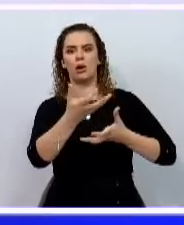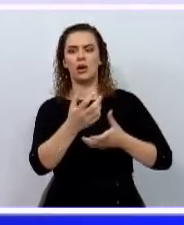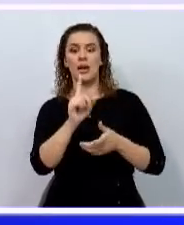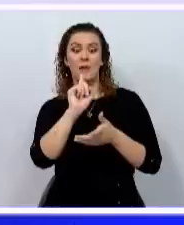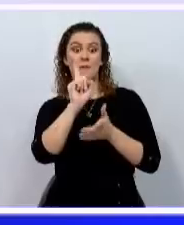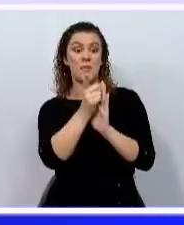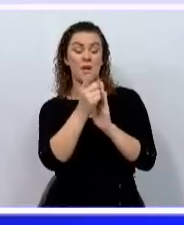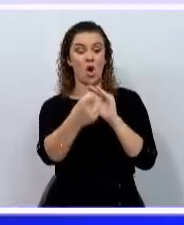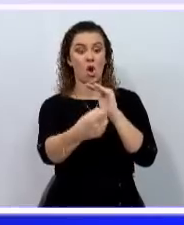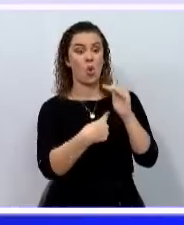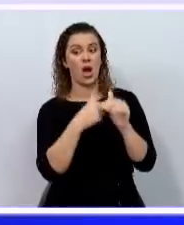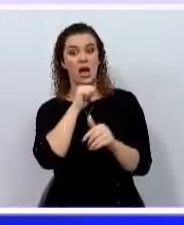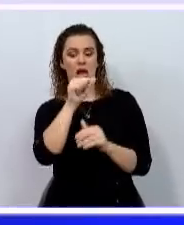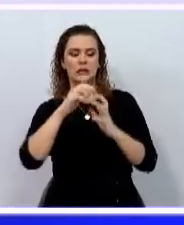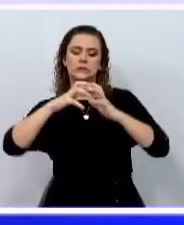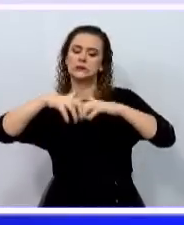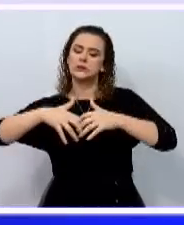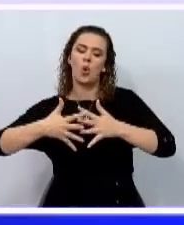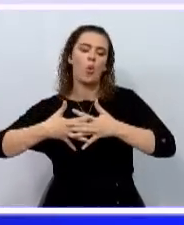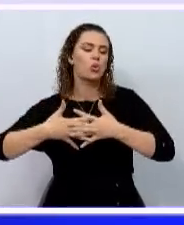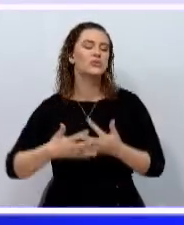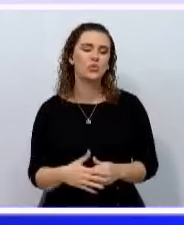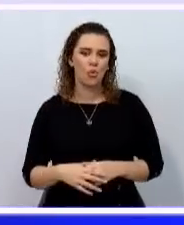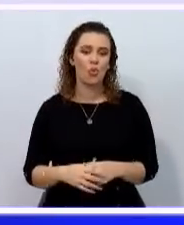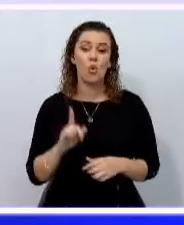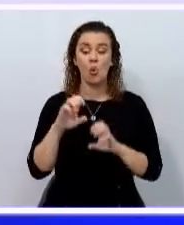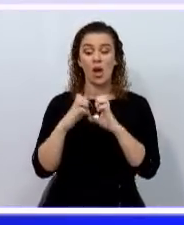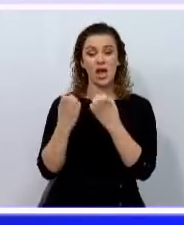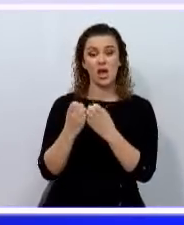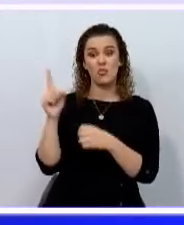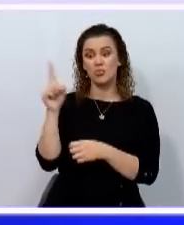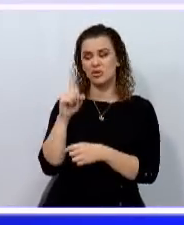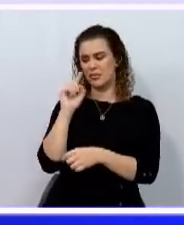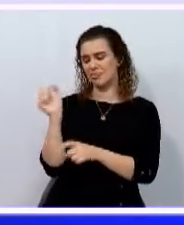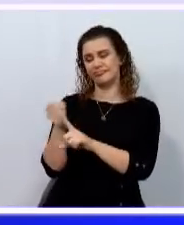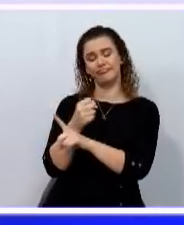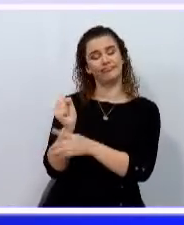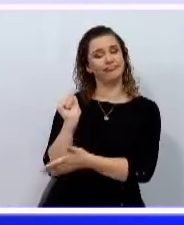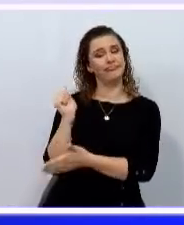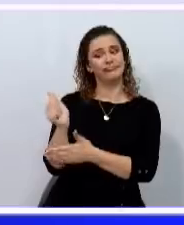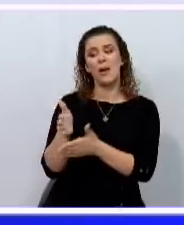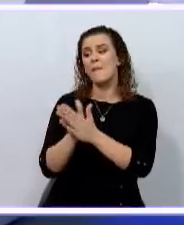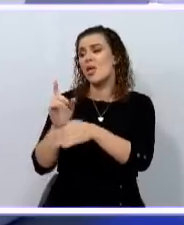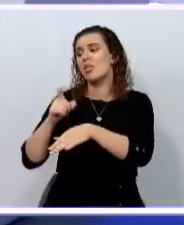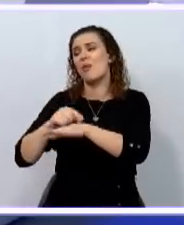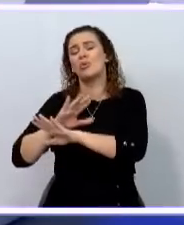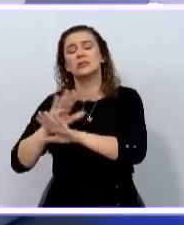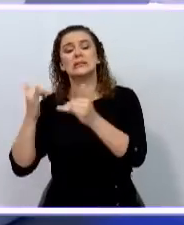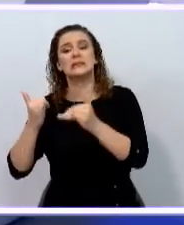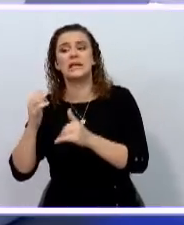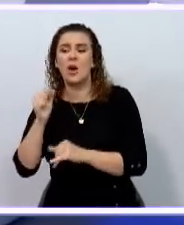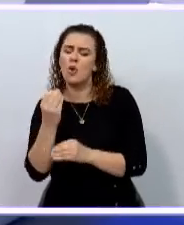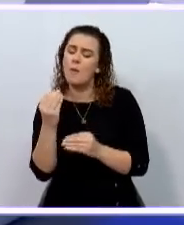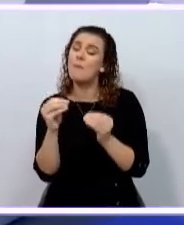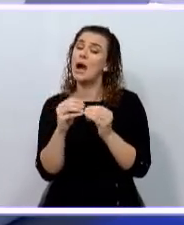viene el primer gol de la liga se le rompió el dique de contención o sea en un momento Saprissa estaba para el nocaut estaba pidiendo el tiempo ya porque realmente podría